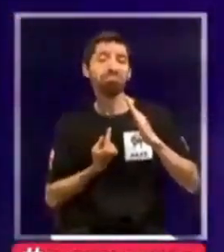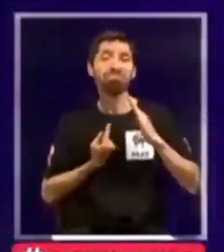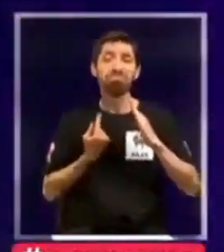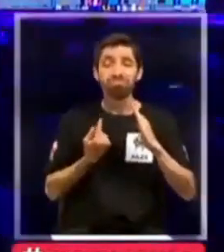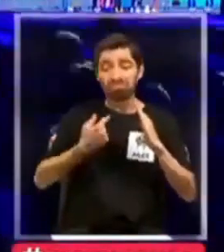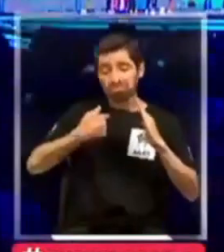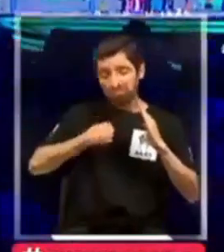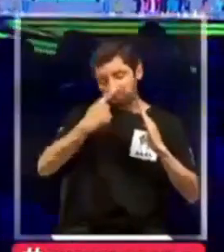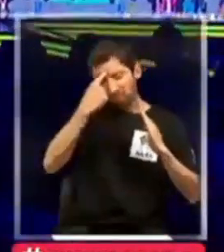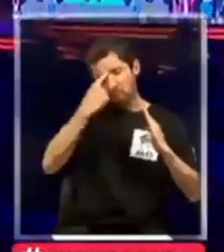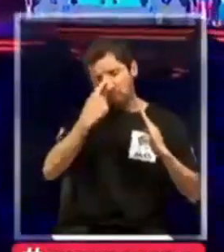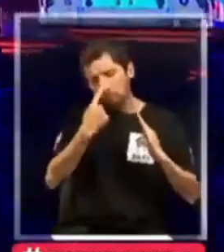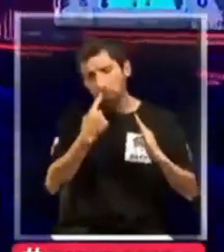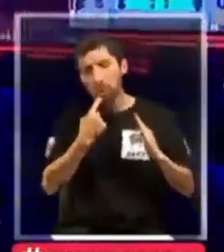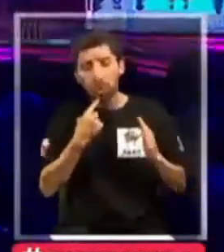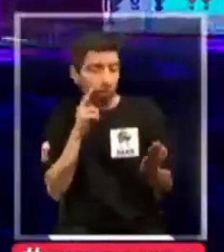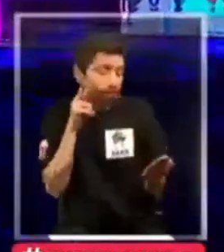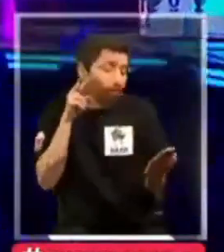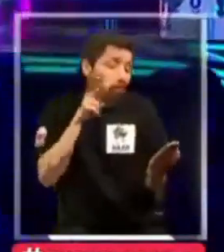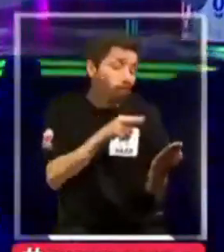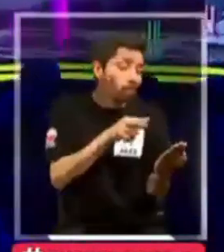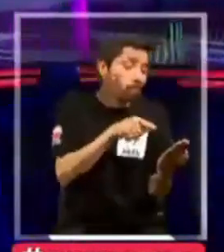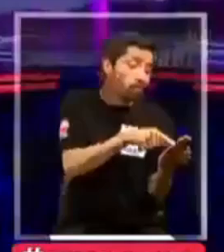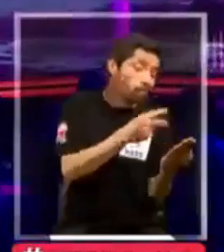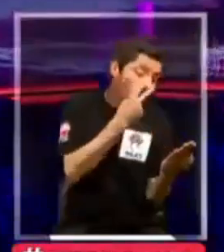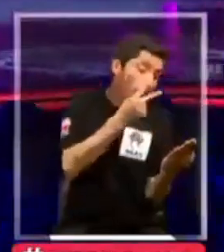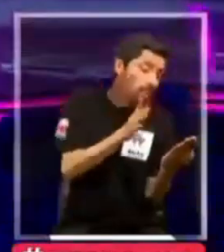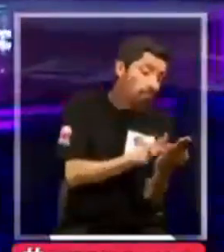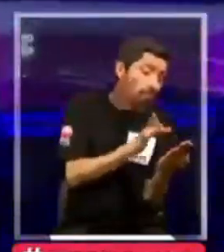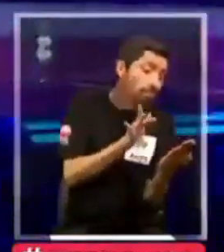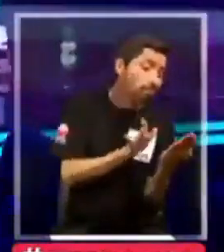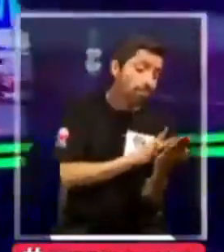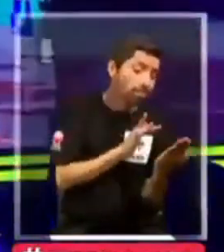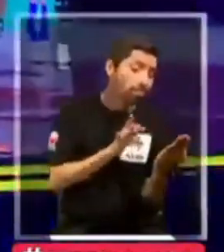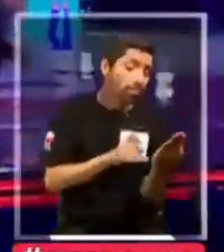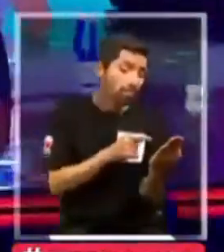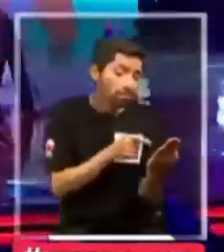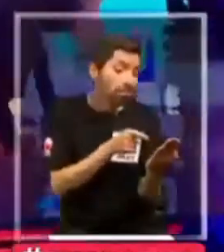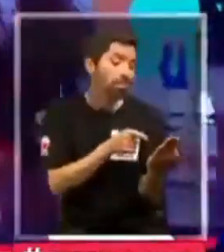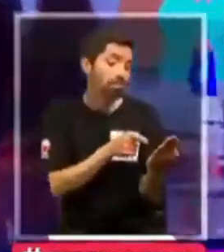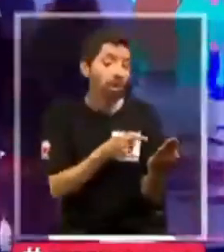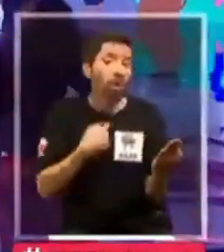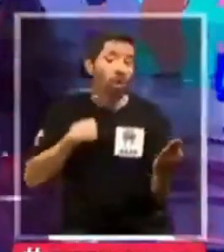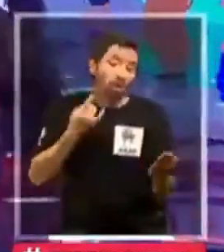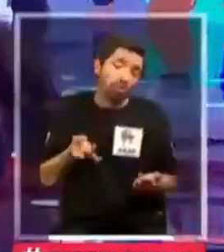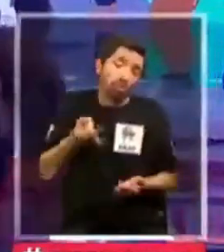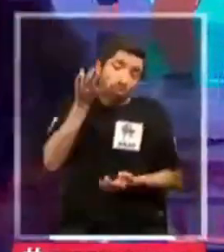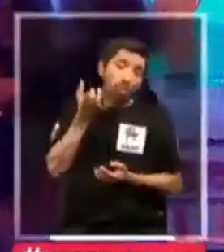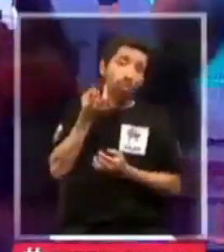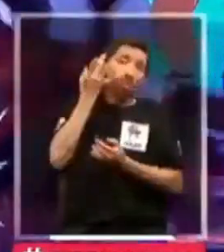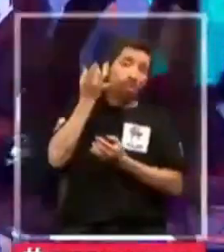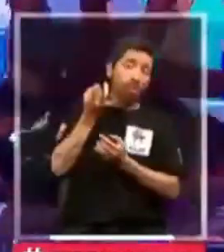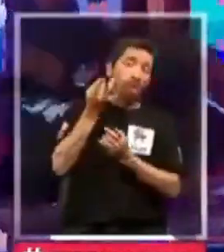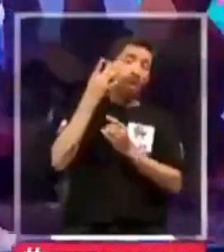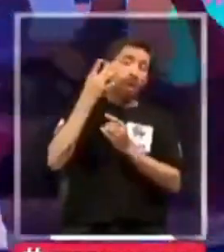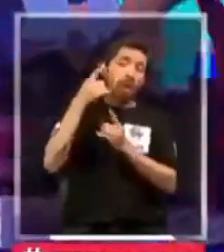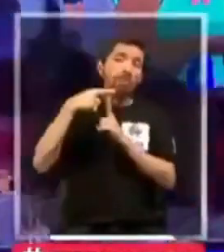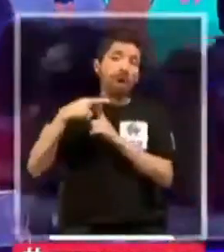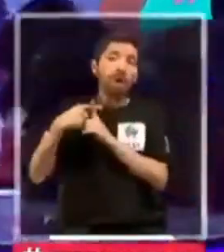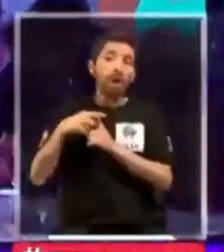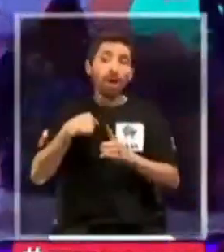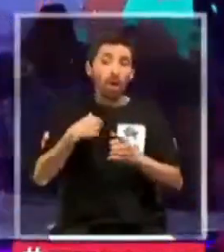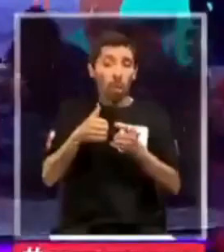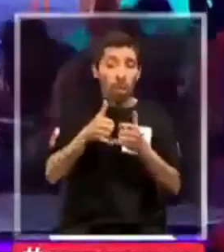Yo aquí triste porque te viene la historia. Yo subiré un par de historias y te escribiré en